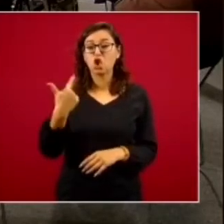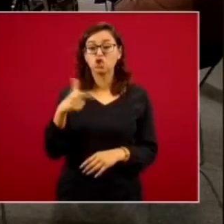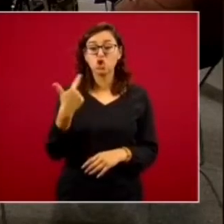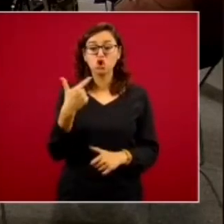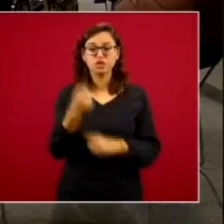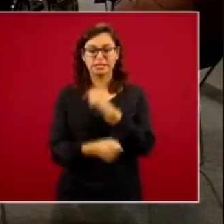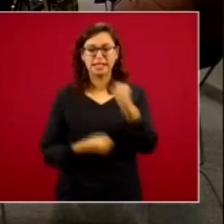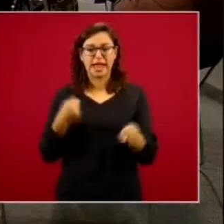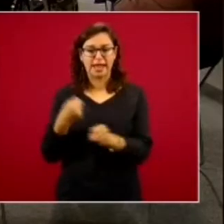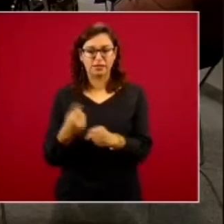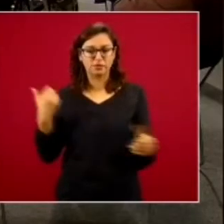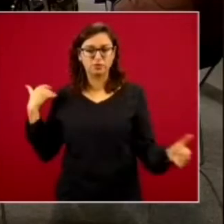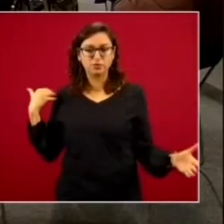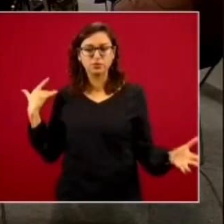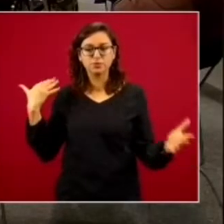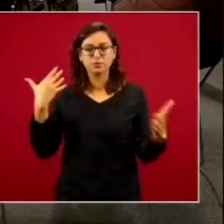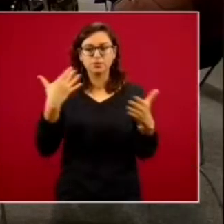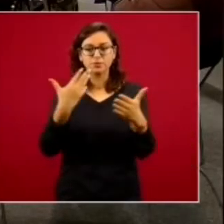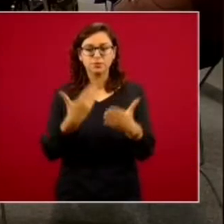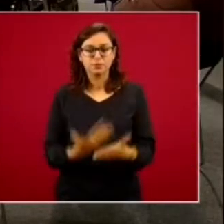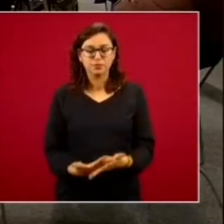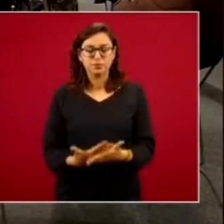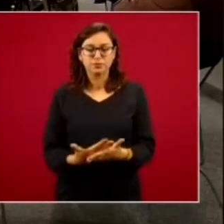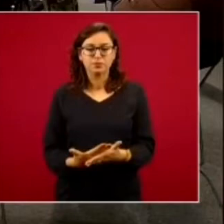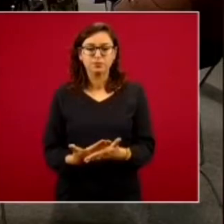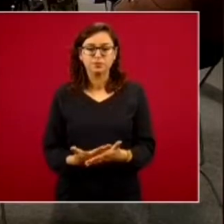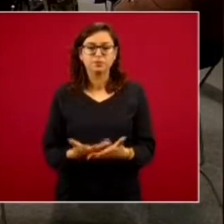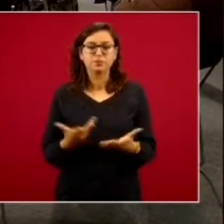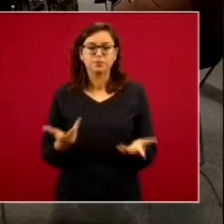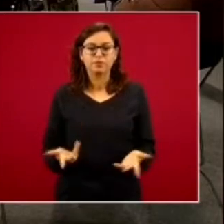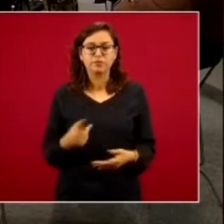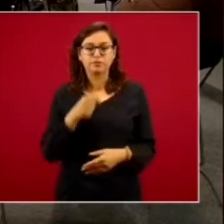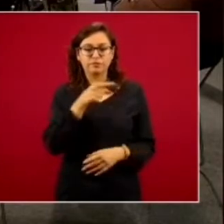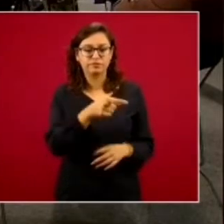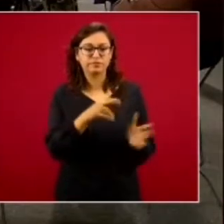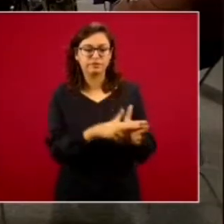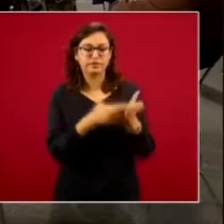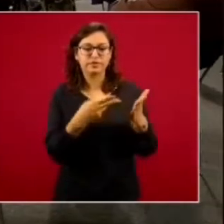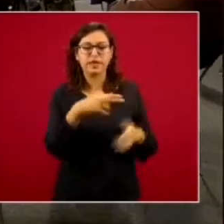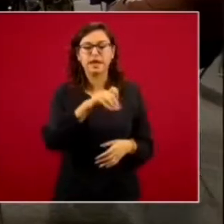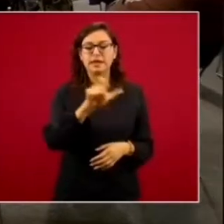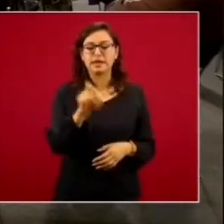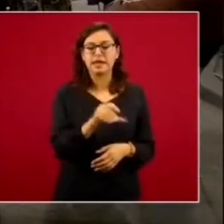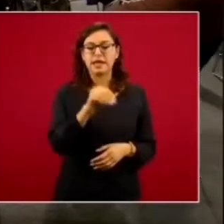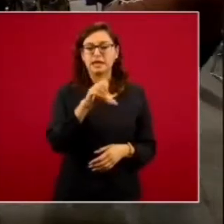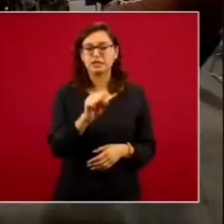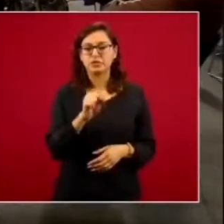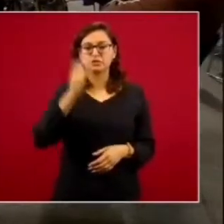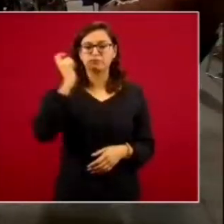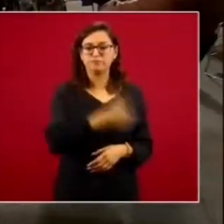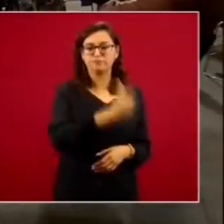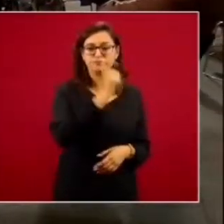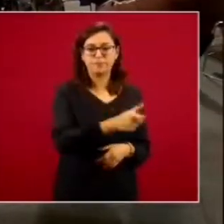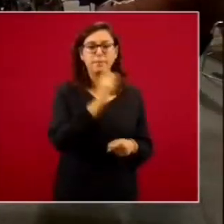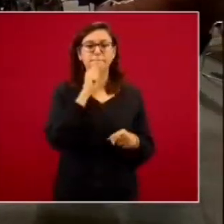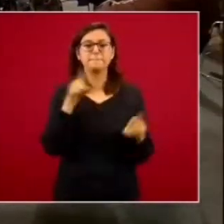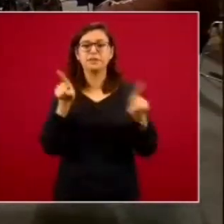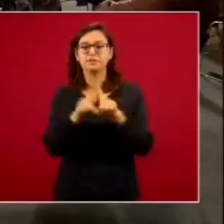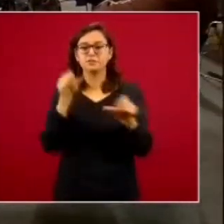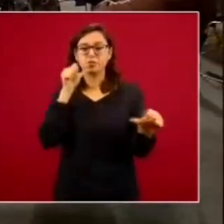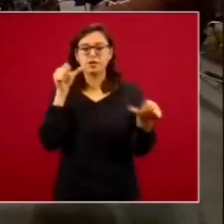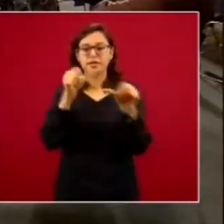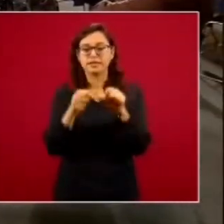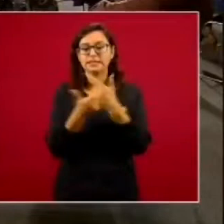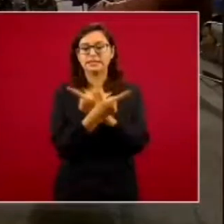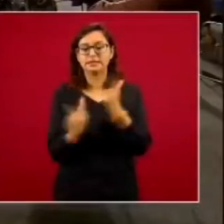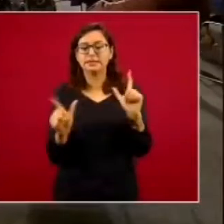de publicidad, en este caso, o los ingresos que ha recibido la revista Nexus. También está la revista Letras Libres y la empresa